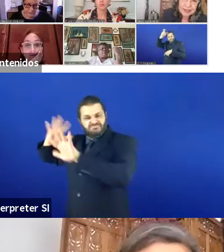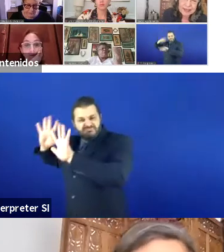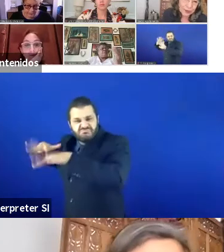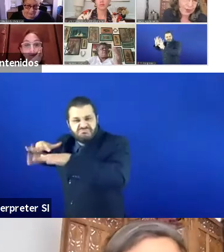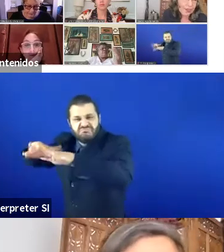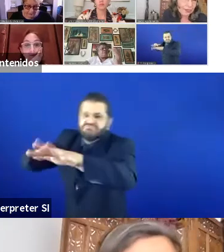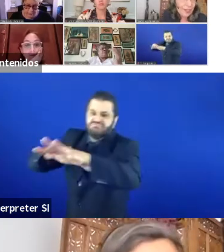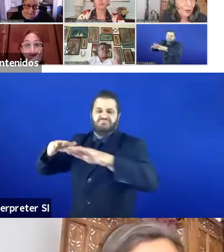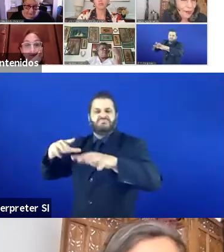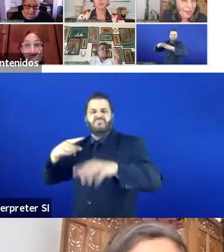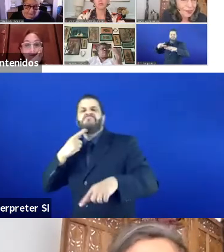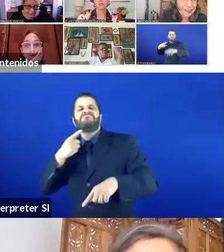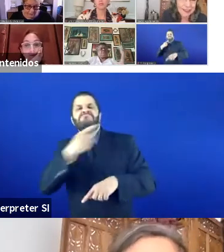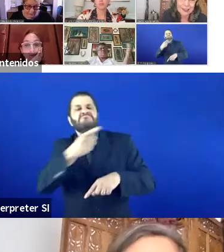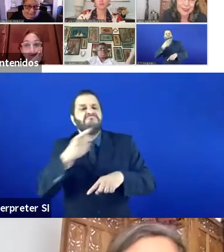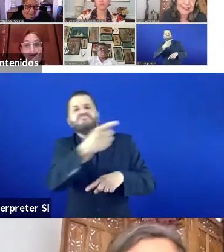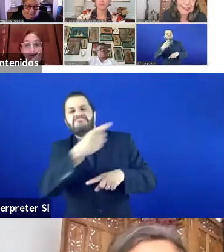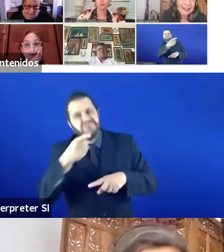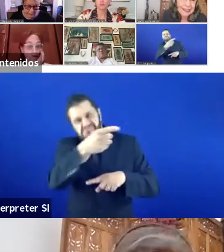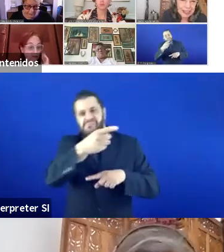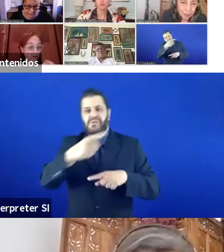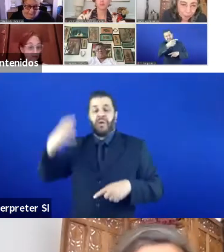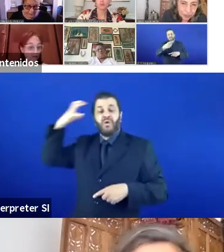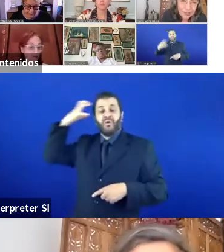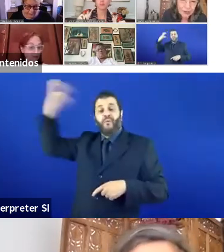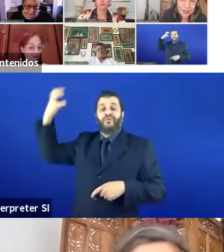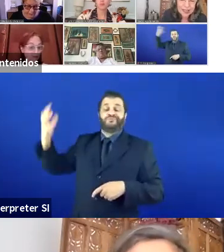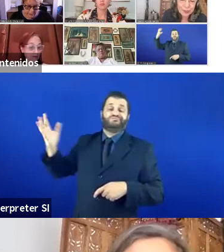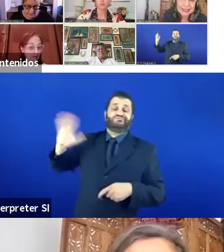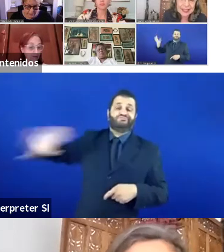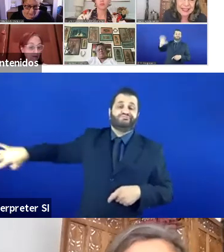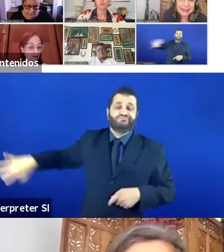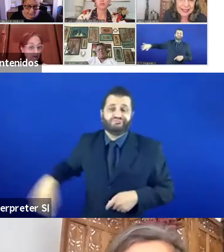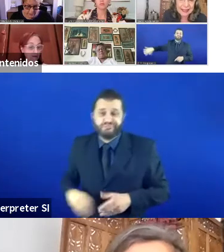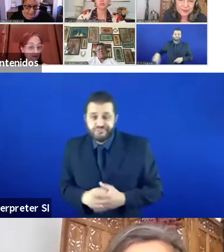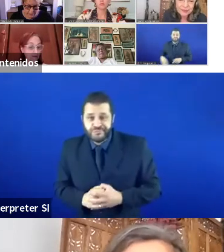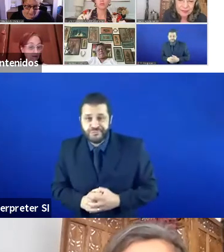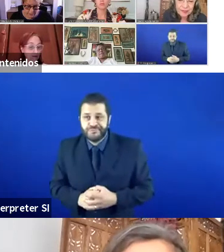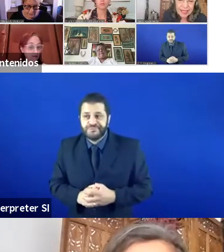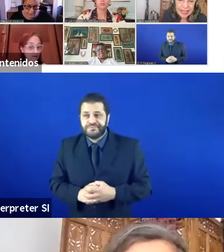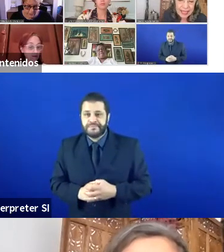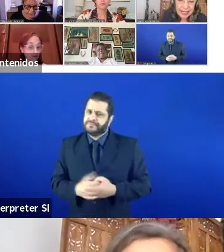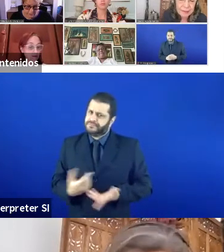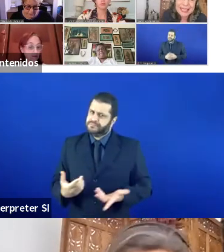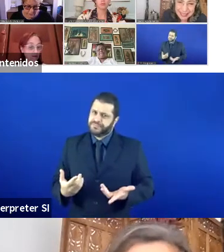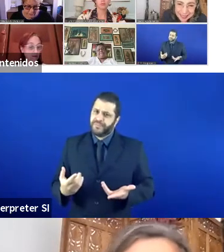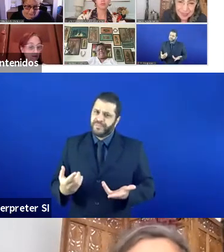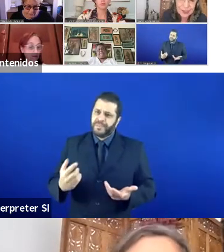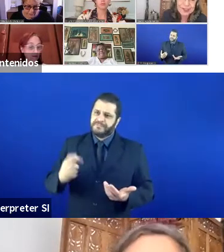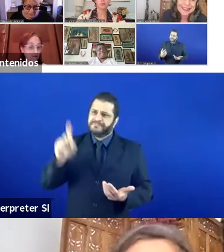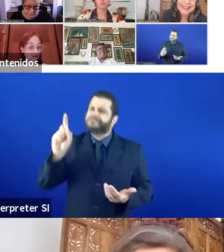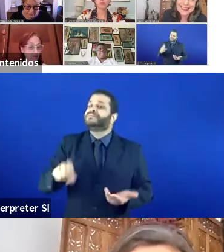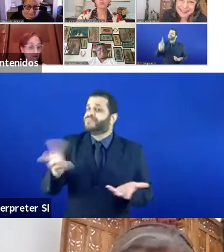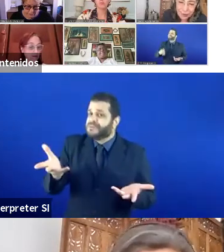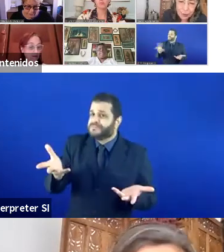esta situación. Entonces, los marcos internacionales de protección a las mujeres pues tienen que ser mantenidos